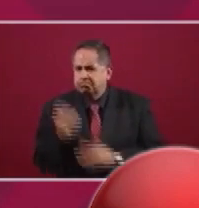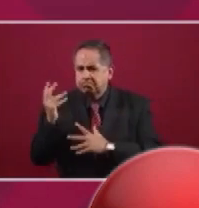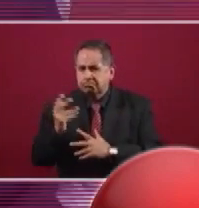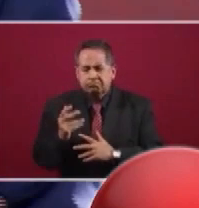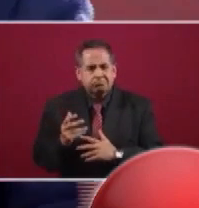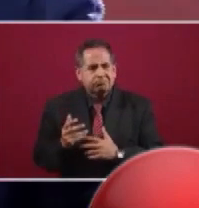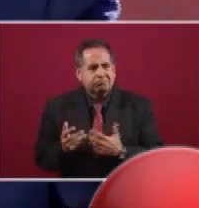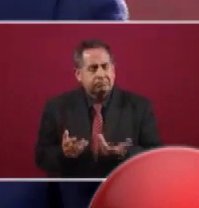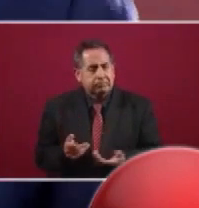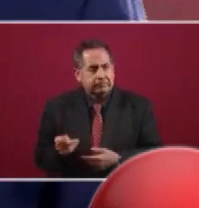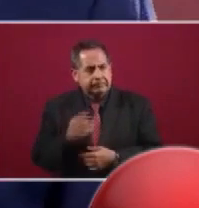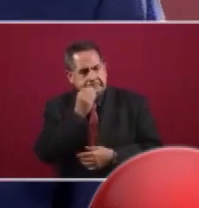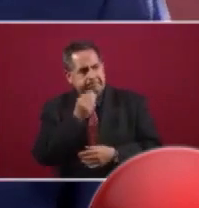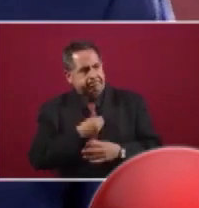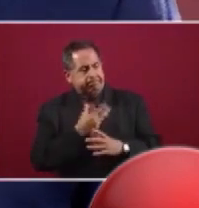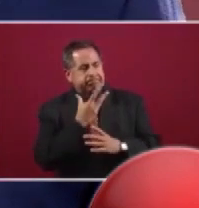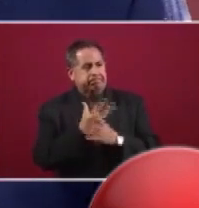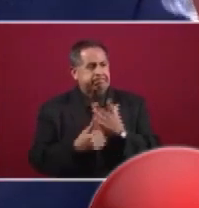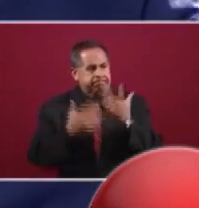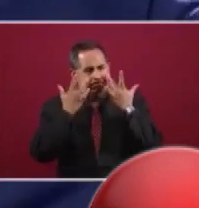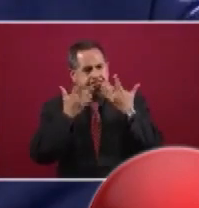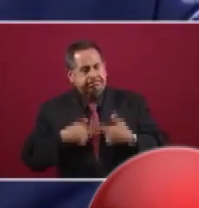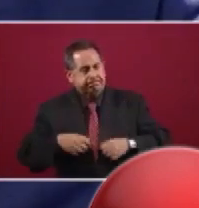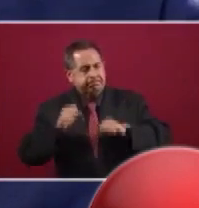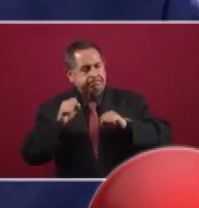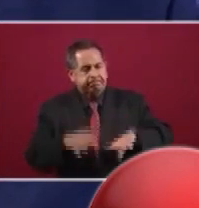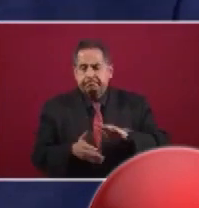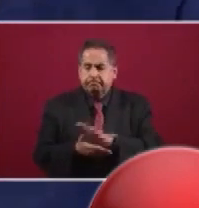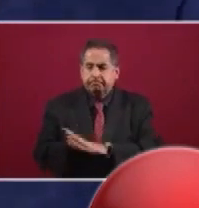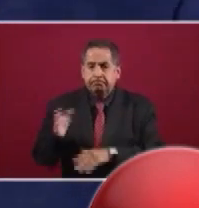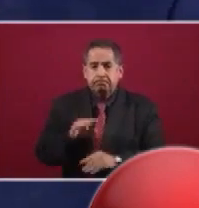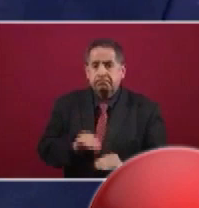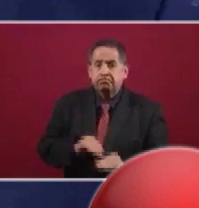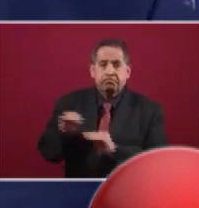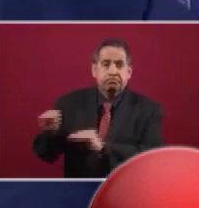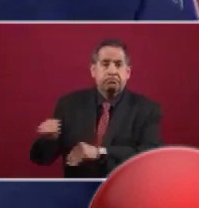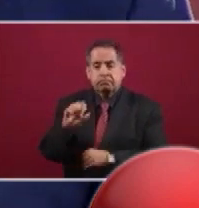se tuvo que ir, le dieron un asilo